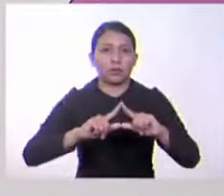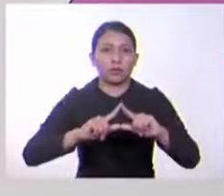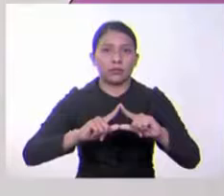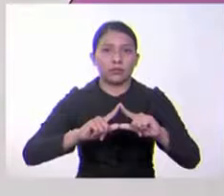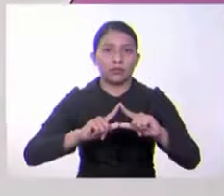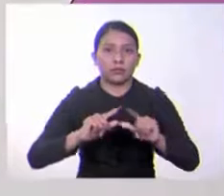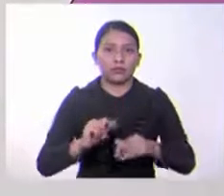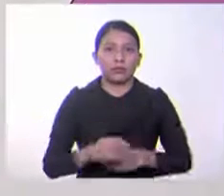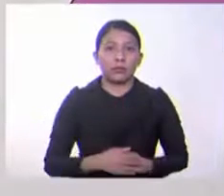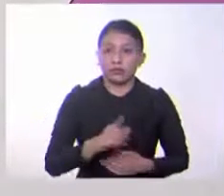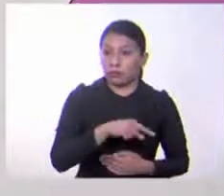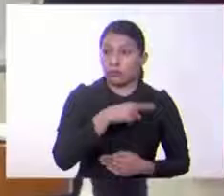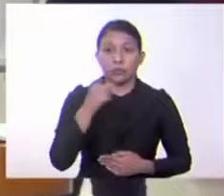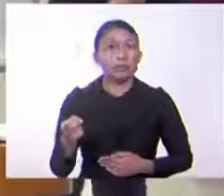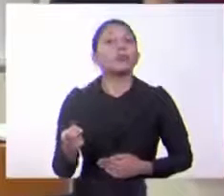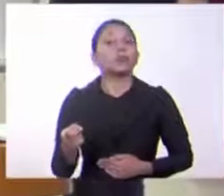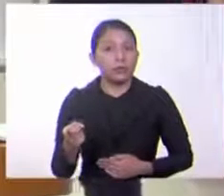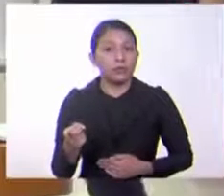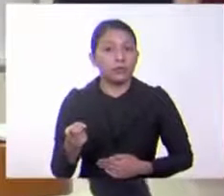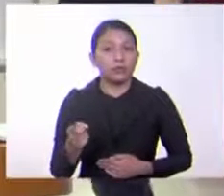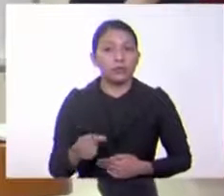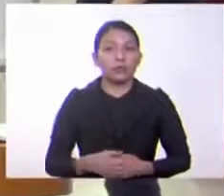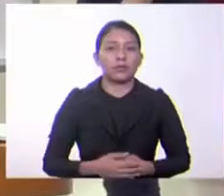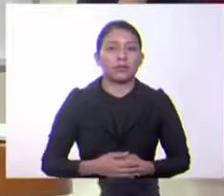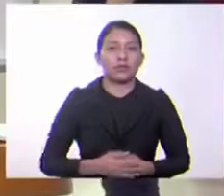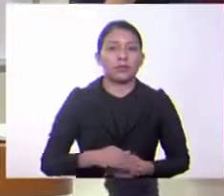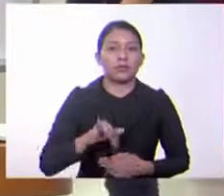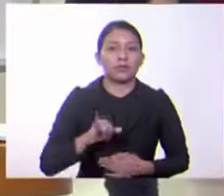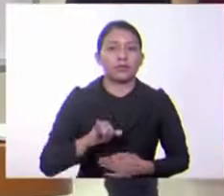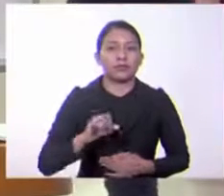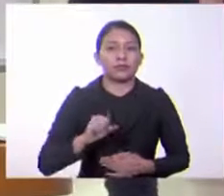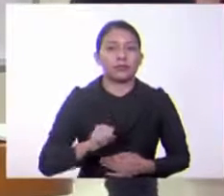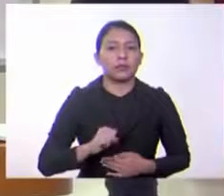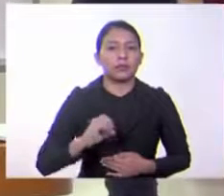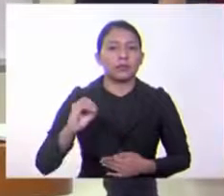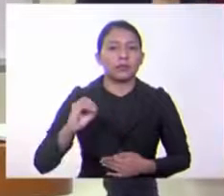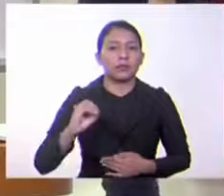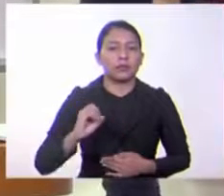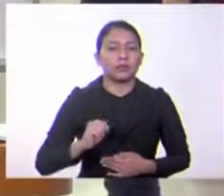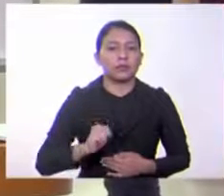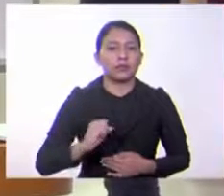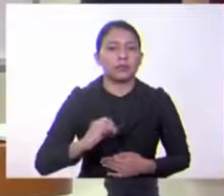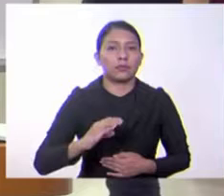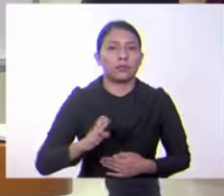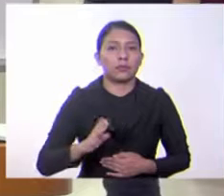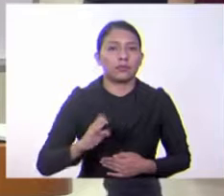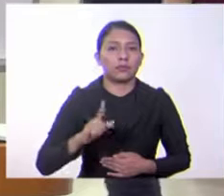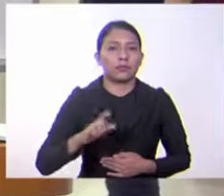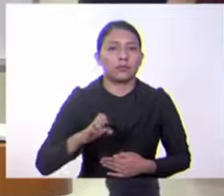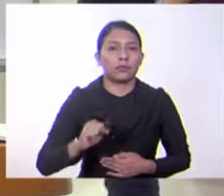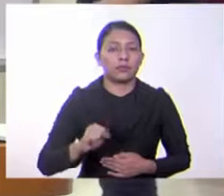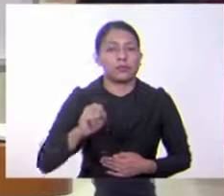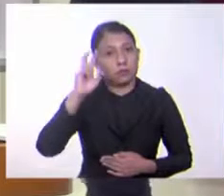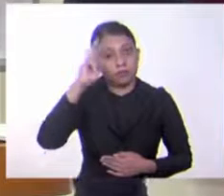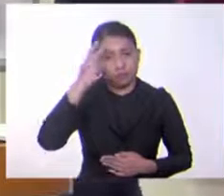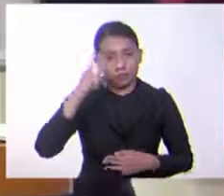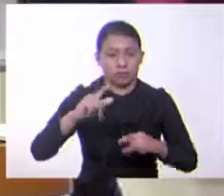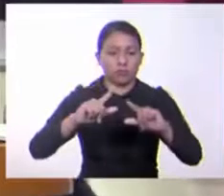Y en tu caso, En el caso de los triángulos isósceles, tienen dos lados iguales.